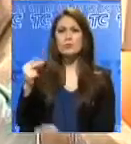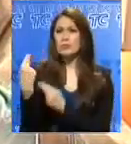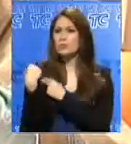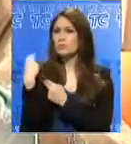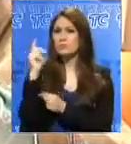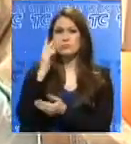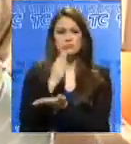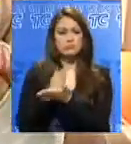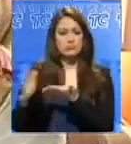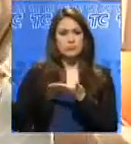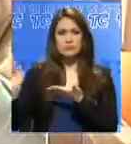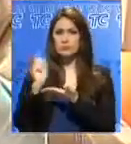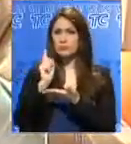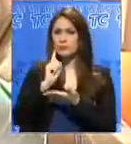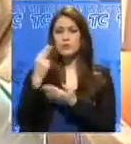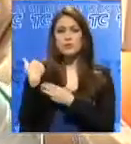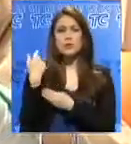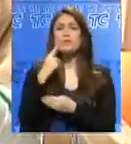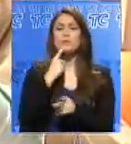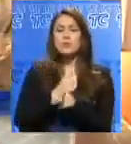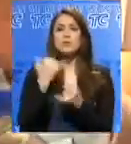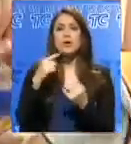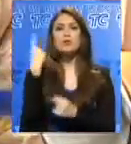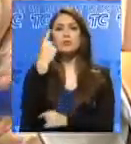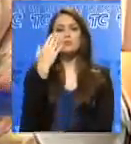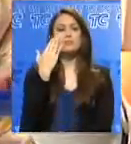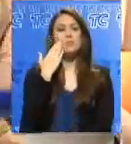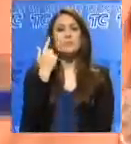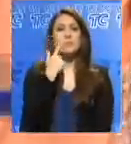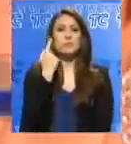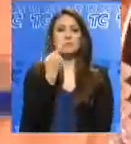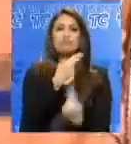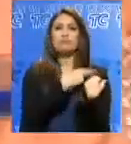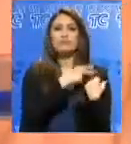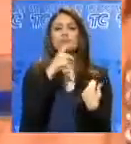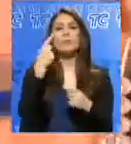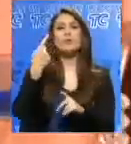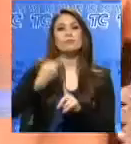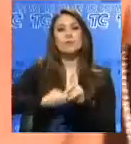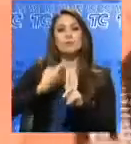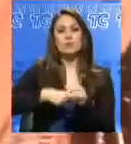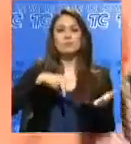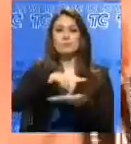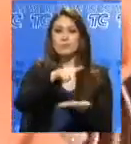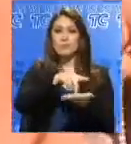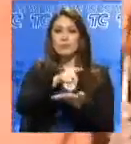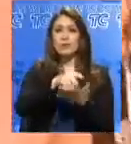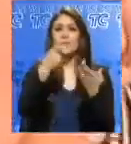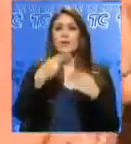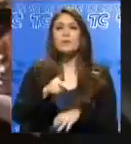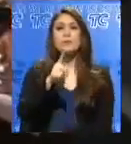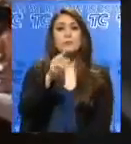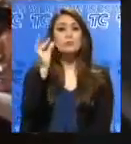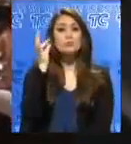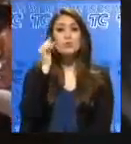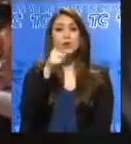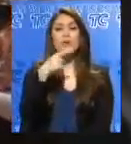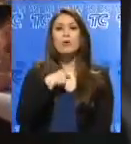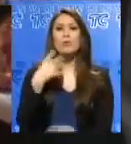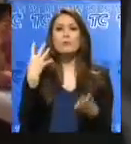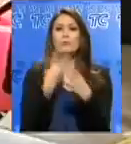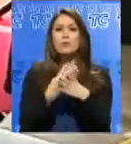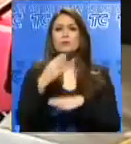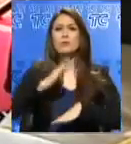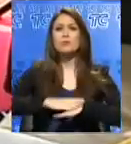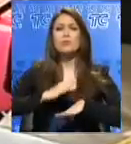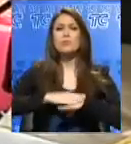no cancelaban, también se podía extender el apremio personal. Con el nuevo código se evitarán casos como el de Luz María Jaramillo, quien fue a prisión por la